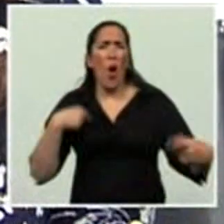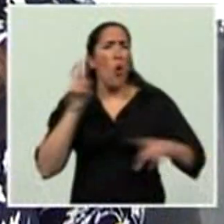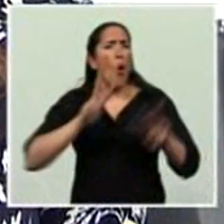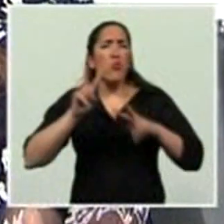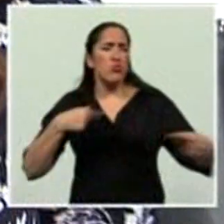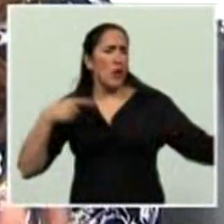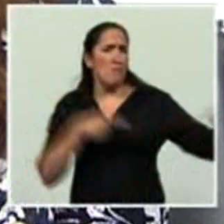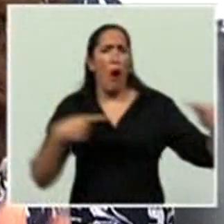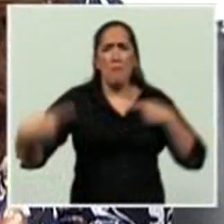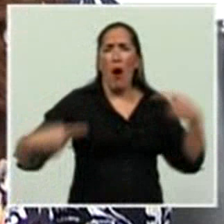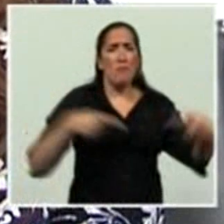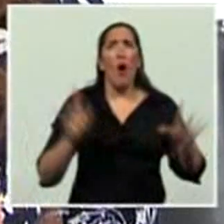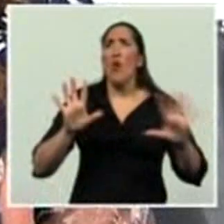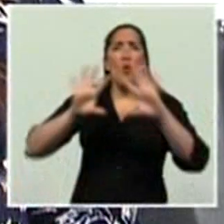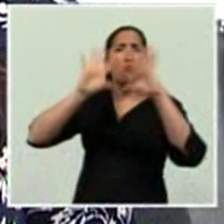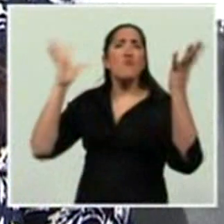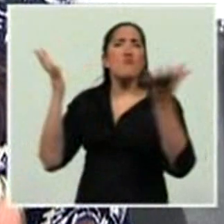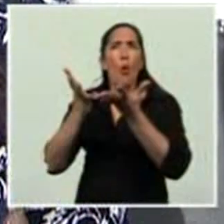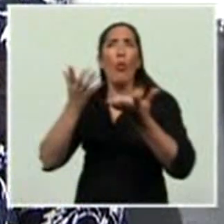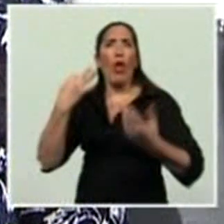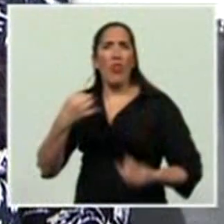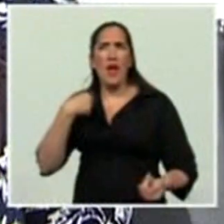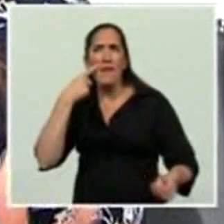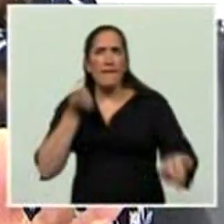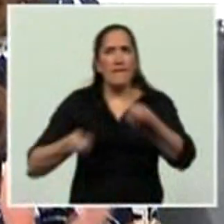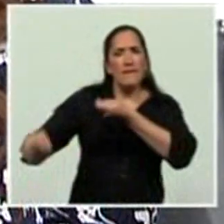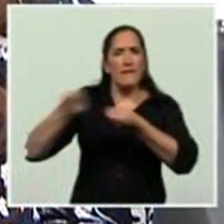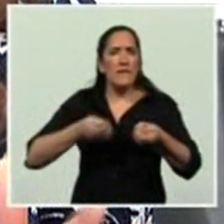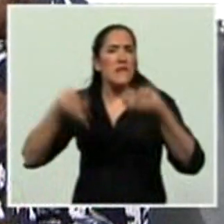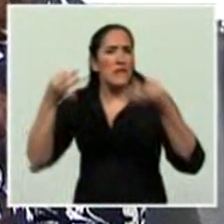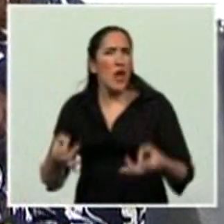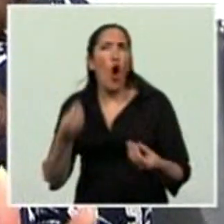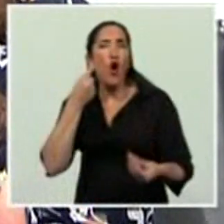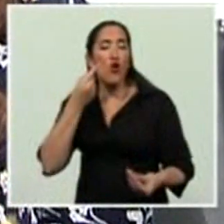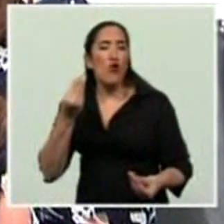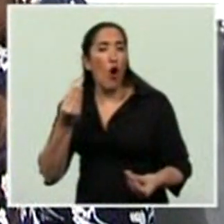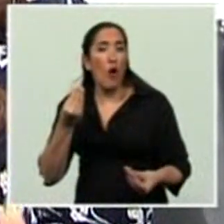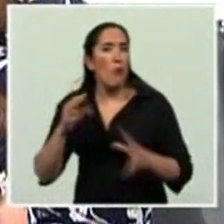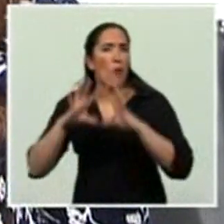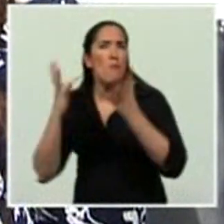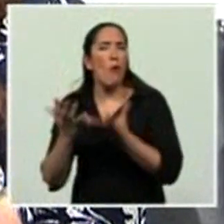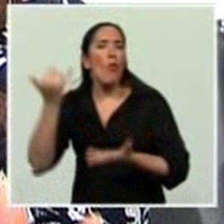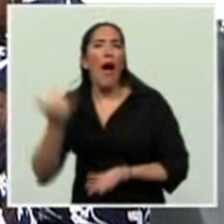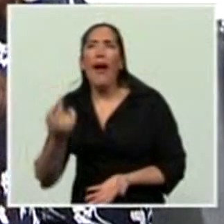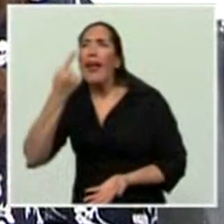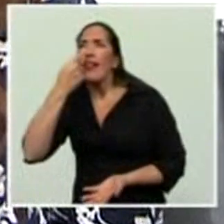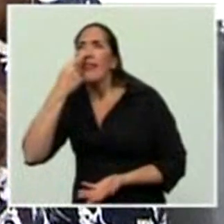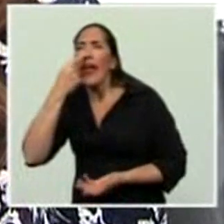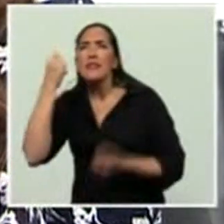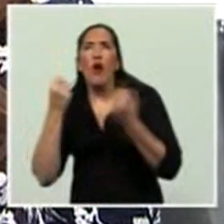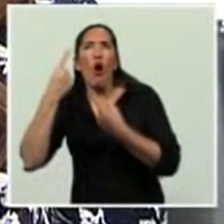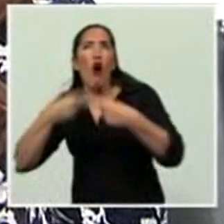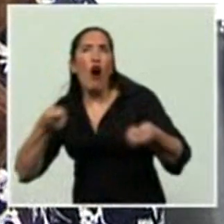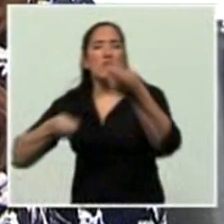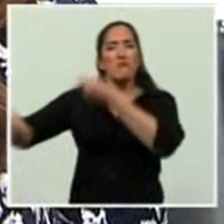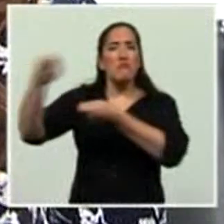confrontación El mundo es un mundo intereses compatriotas se mueve única y exclusivamente por intereses no